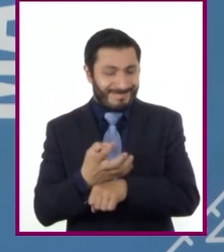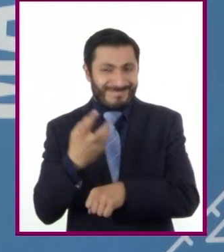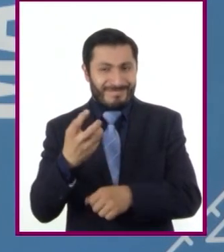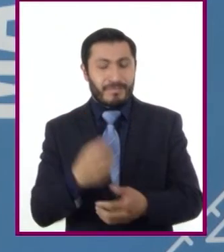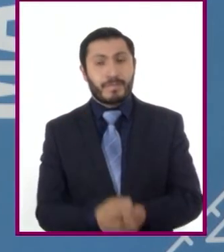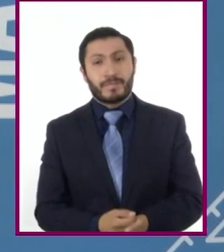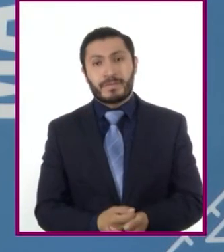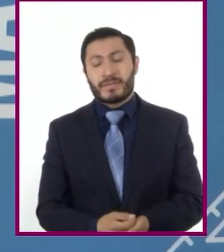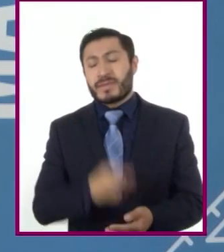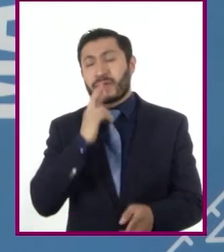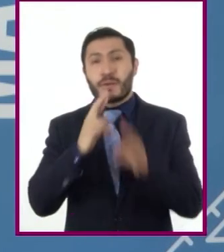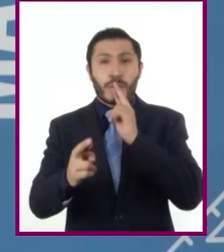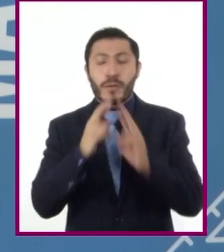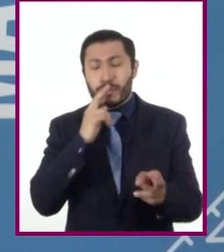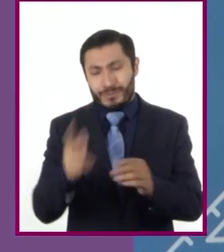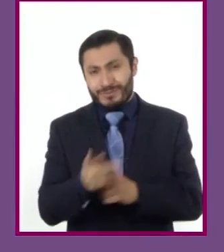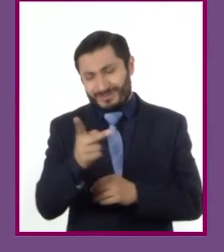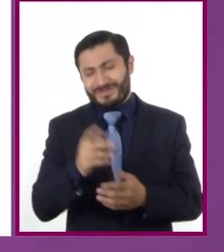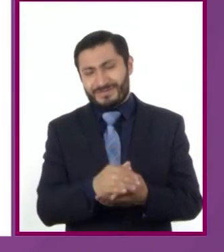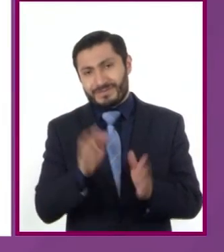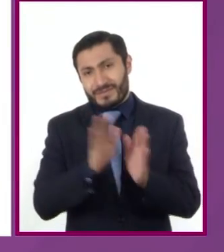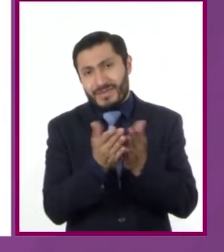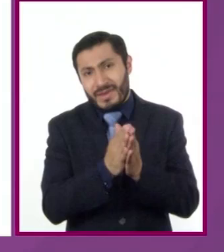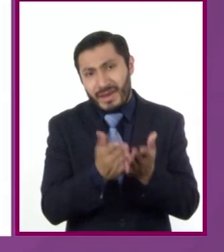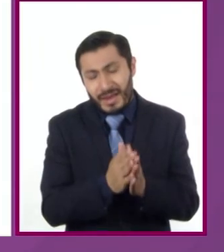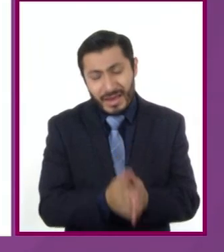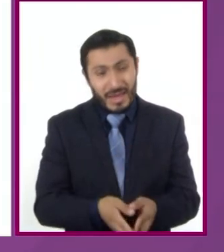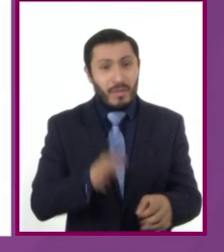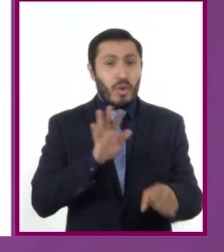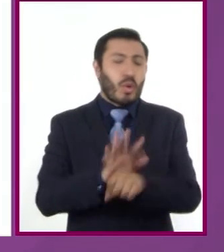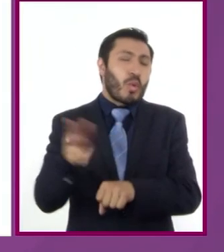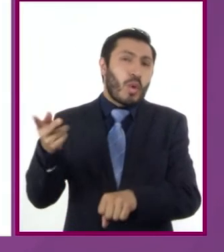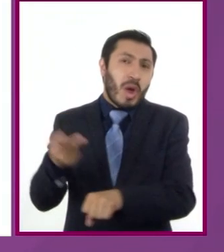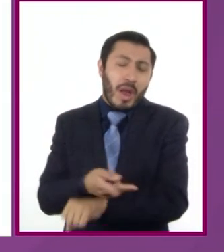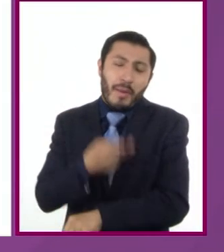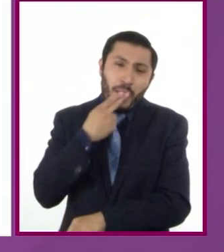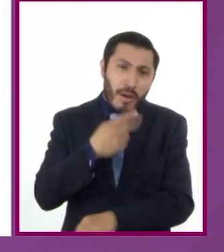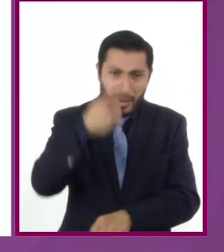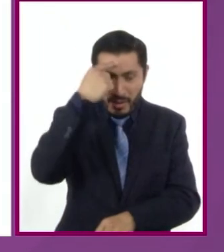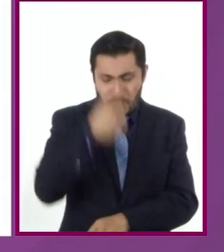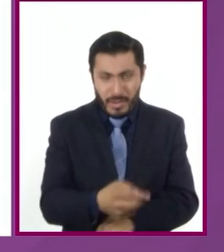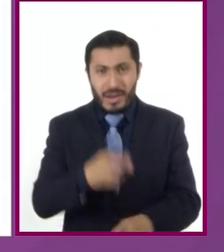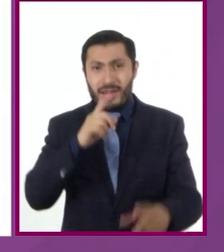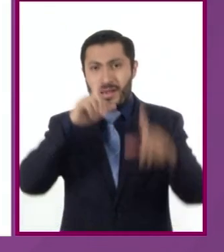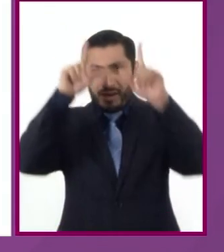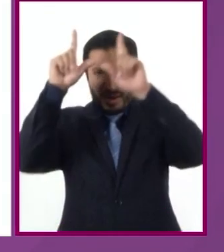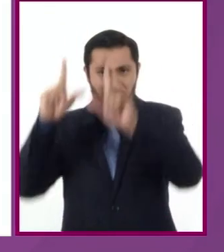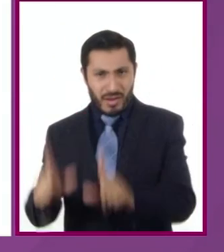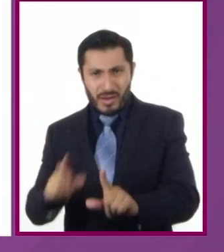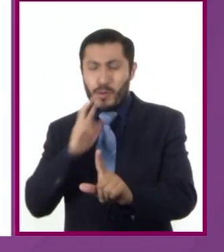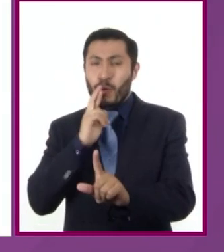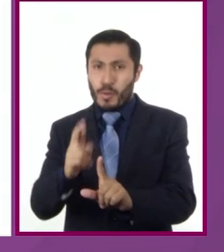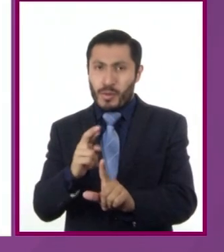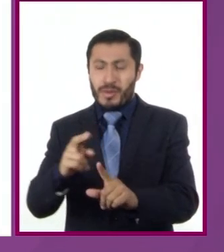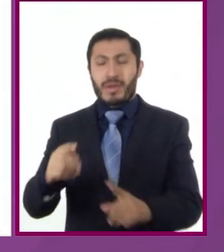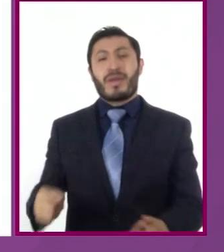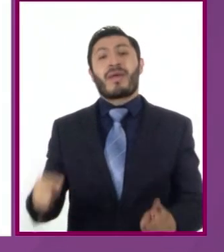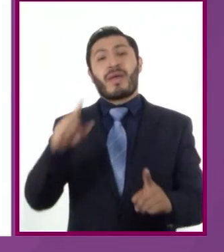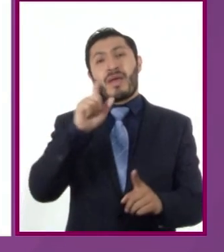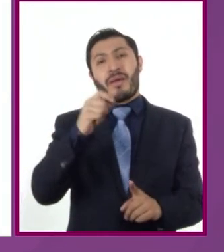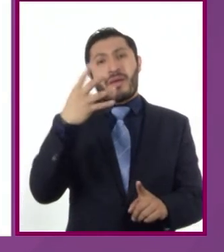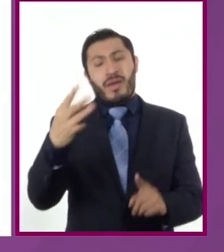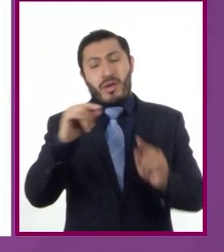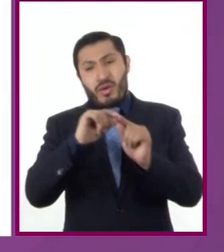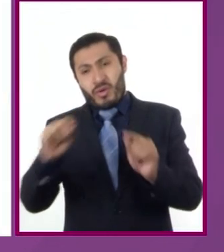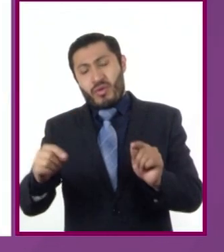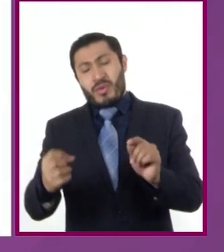Finalmente, Oscar respondió las preguntas del libro. ¿Qué procedimiento siguieron para completar la tabla? Dividí 24 entre